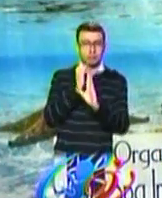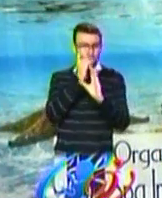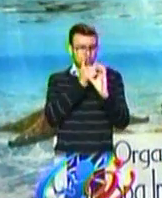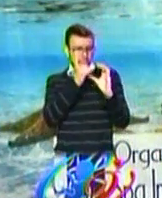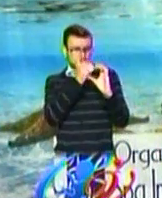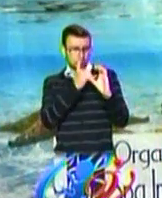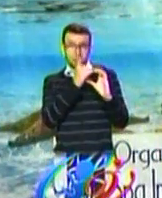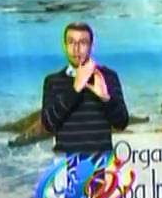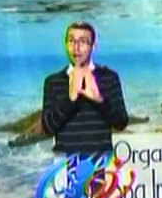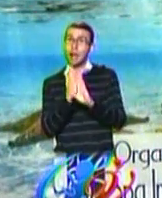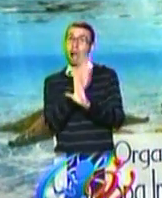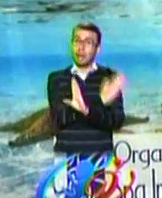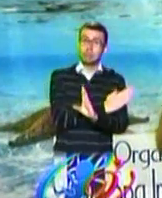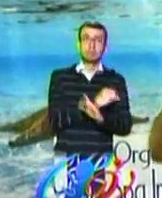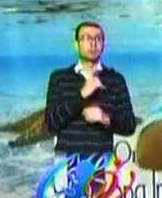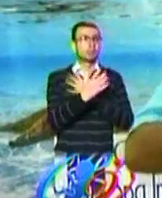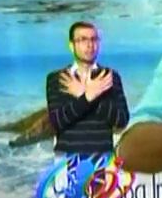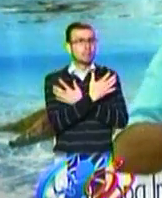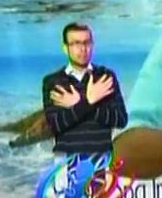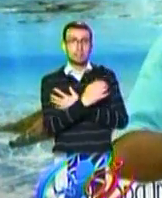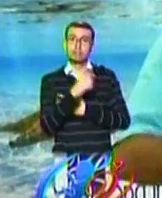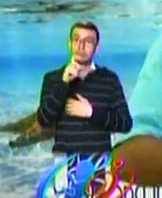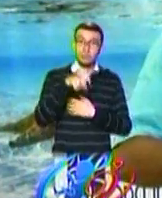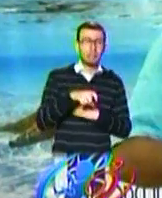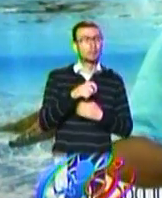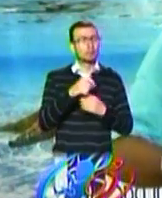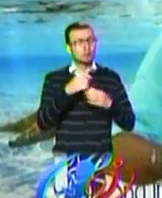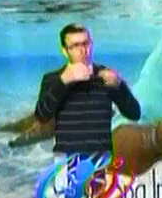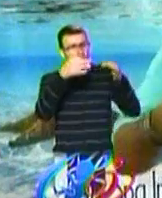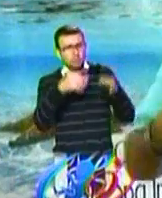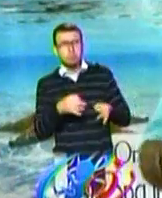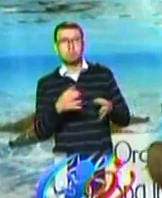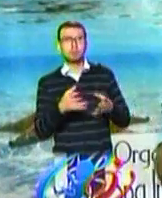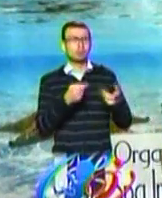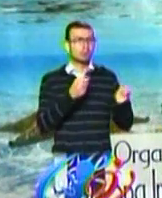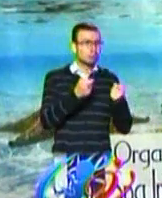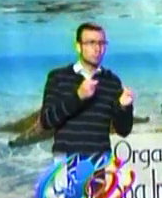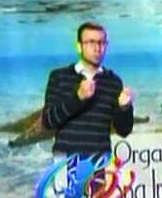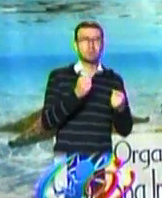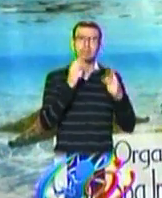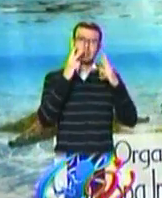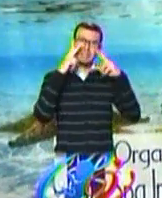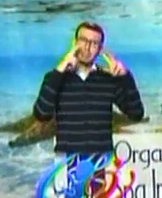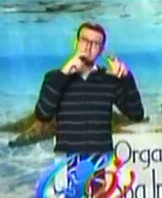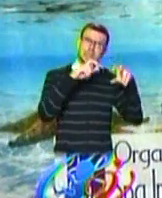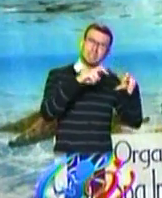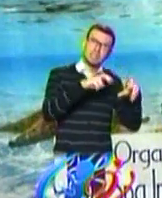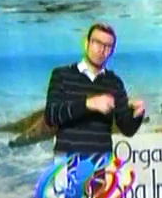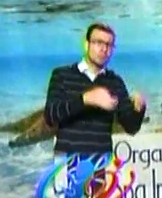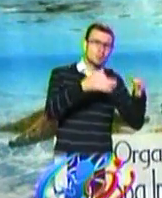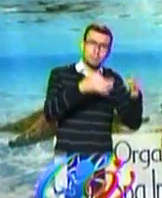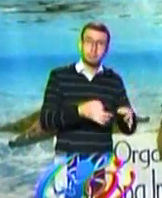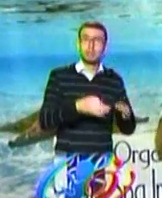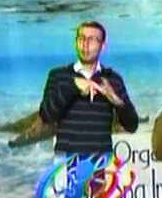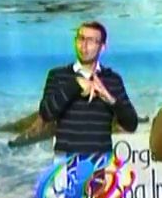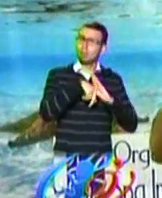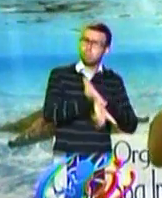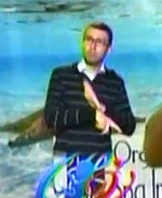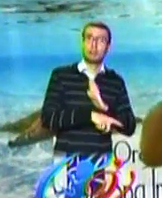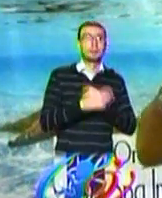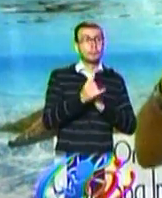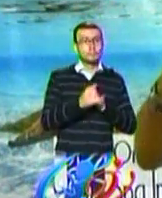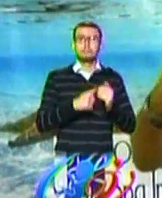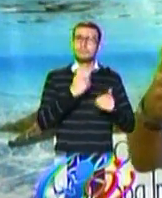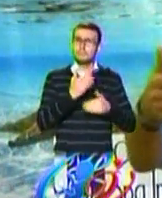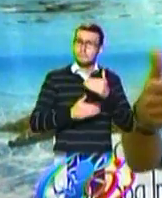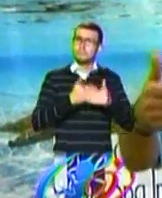la ciencia nos exigía, los journals nos exigían, las grandes investigaciones nos exigían una serie de